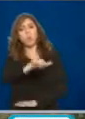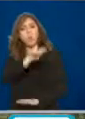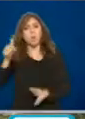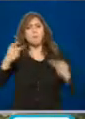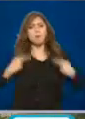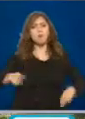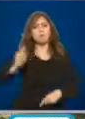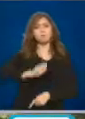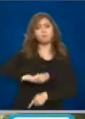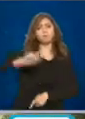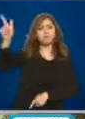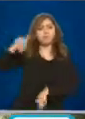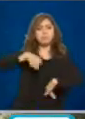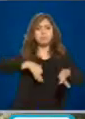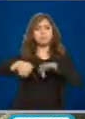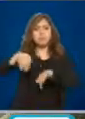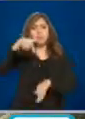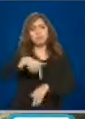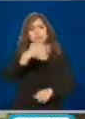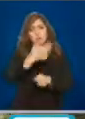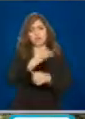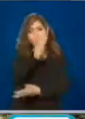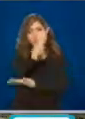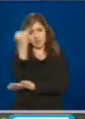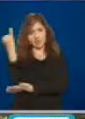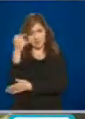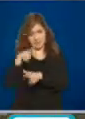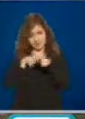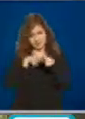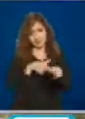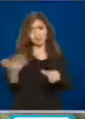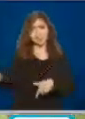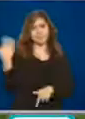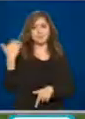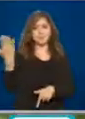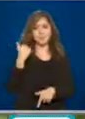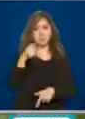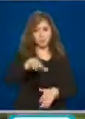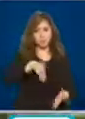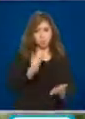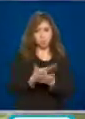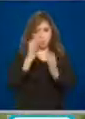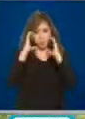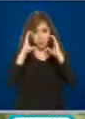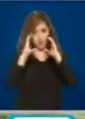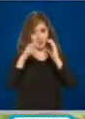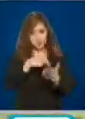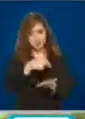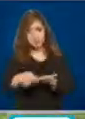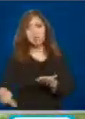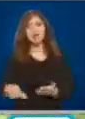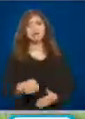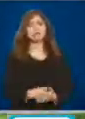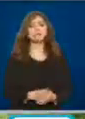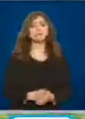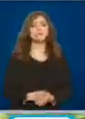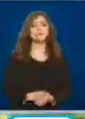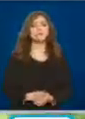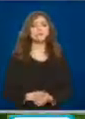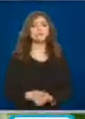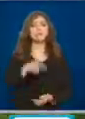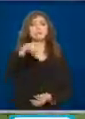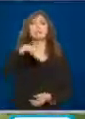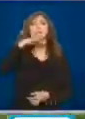grandísimos periodistas que están aquí en este jardín. Sígame, sígame, no se vaya a tropezar, por andar acá en